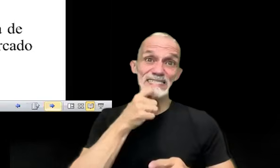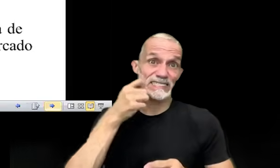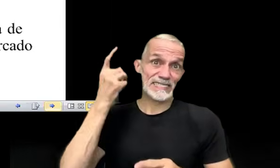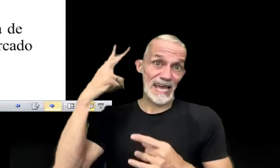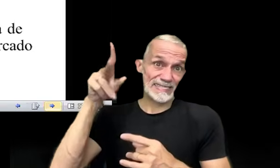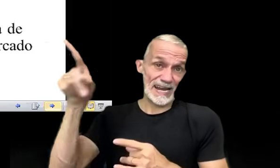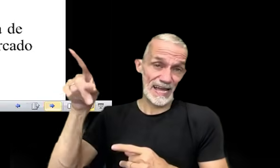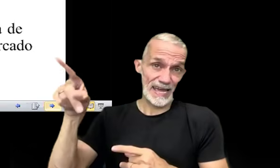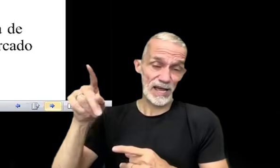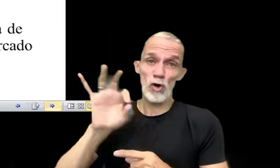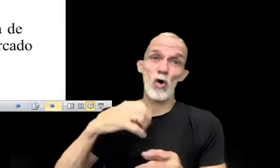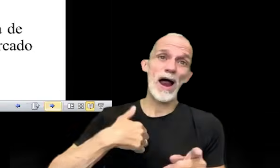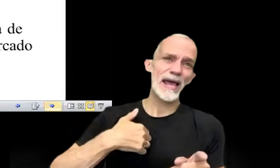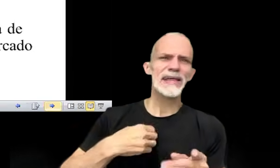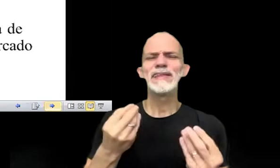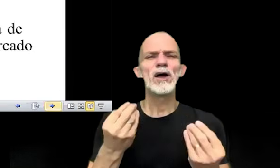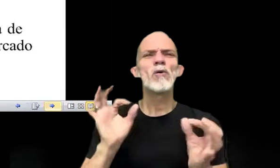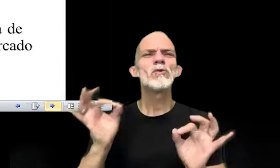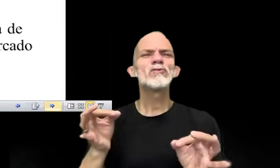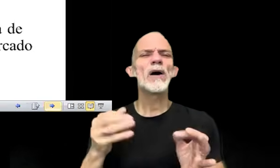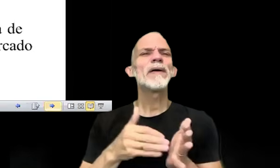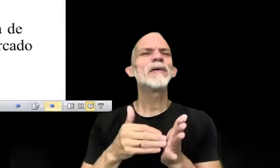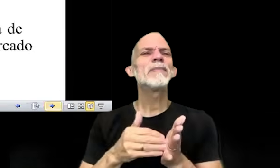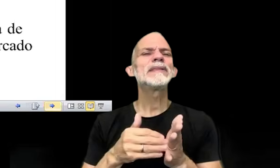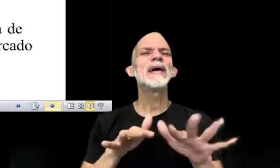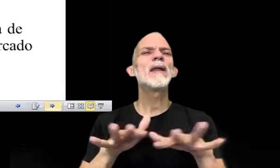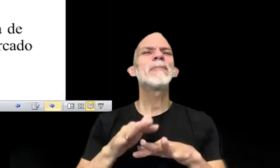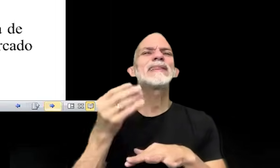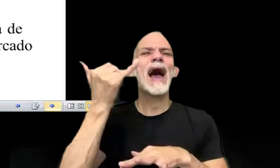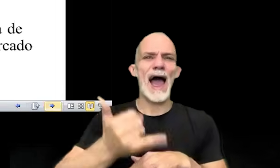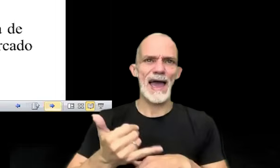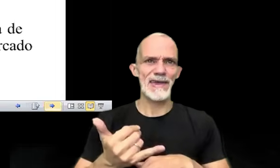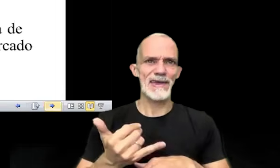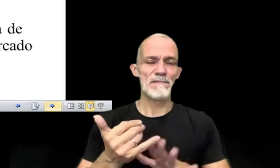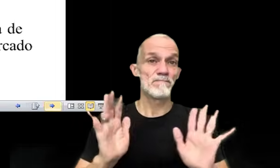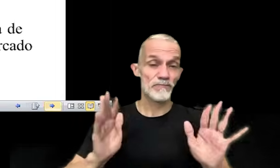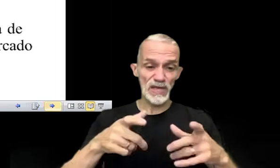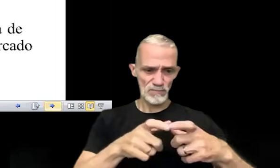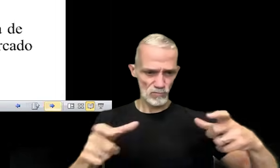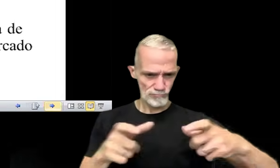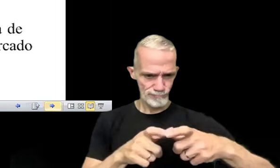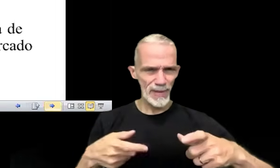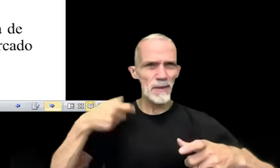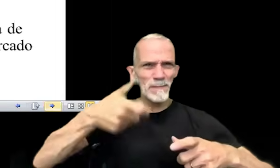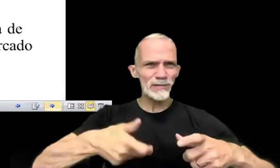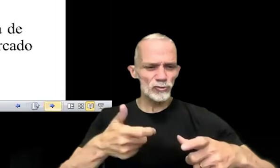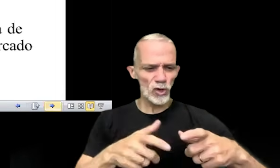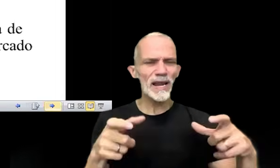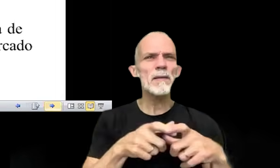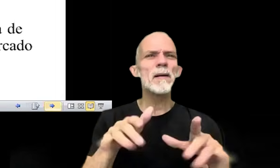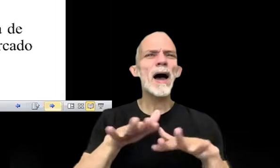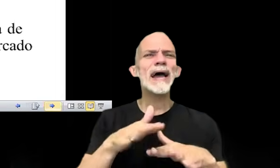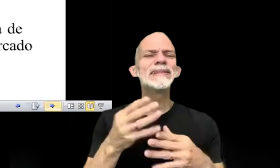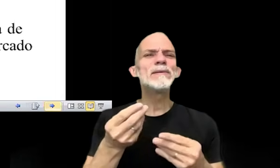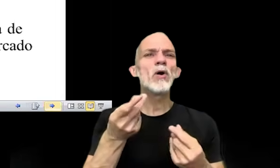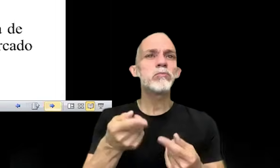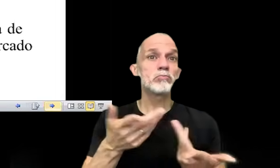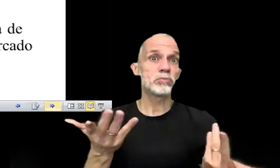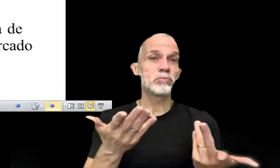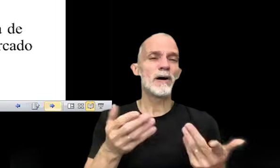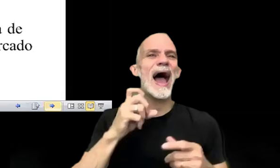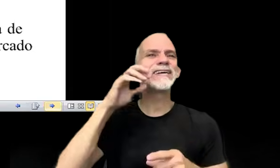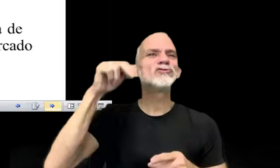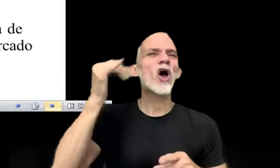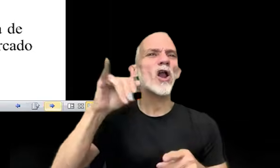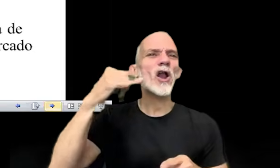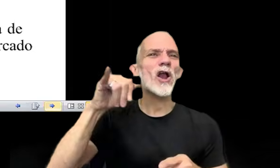era del exterior o del país, iba a estar dada por el activo subyacente. En este tipo de inversiones, el activo subyacente es la